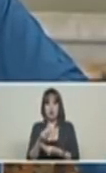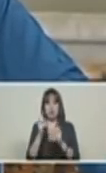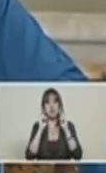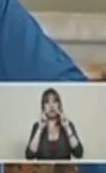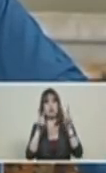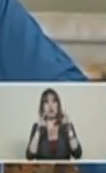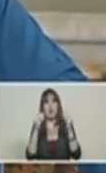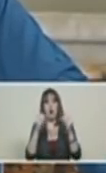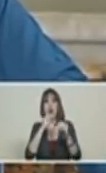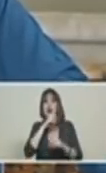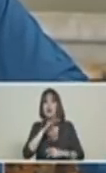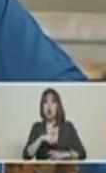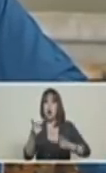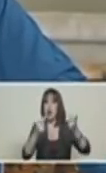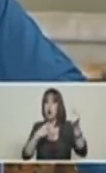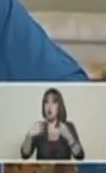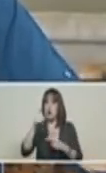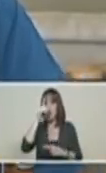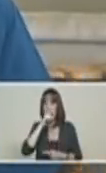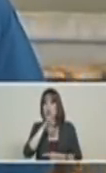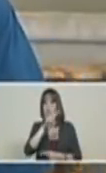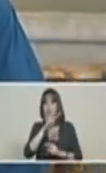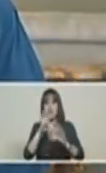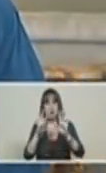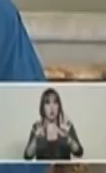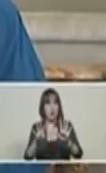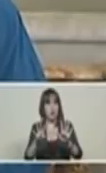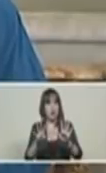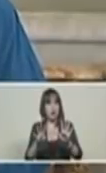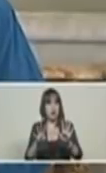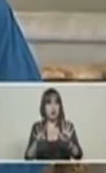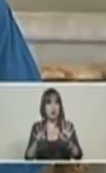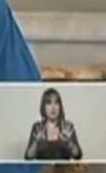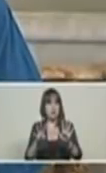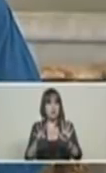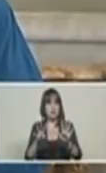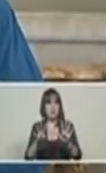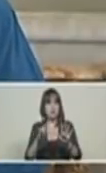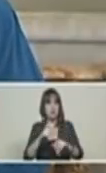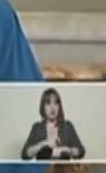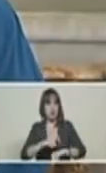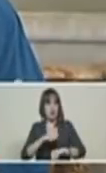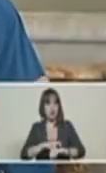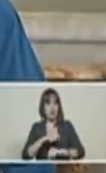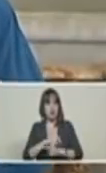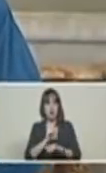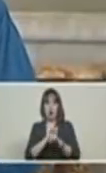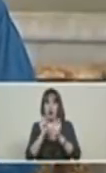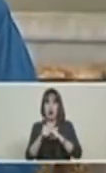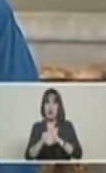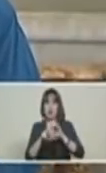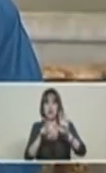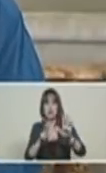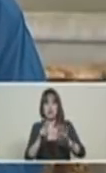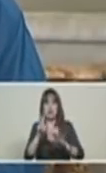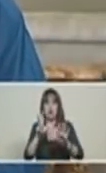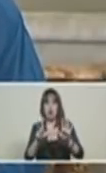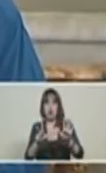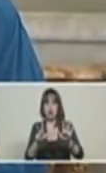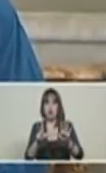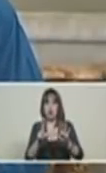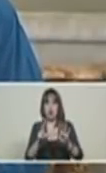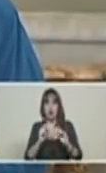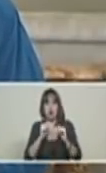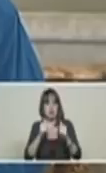historia económica de China del año 49 hasta nuestros días, del periodo de reforma del 78 en adelante, de las etapas